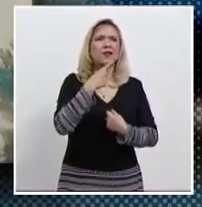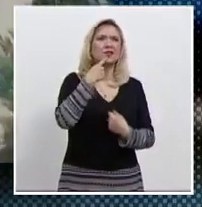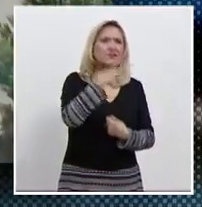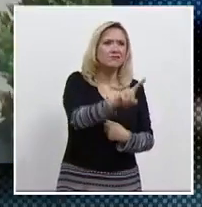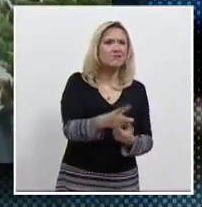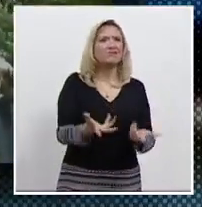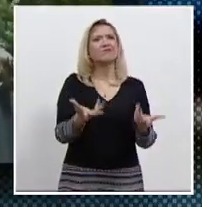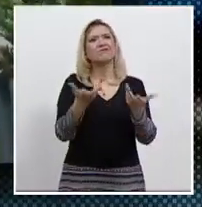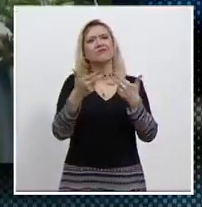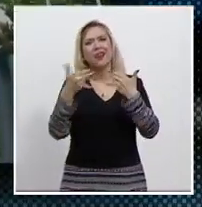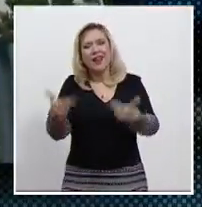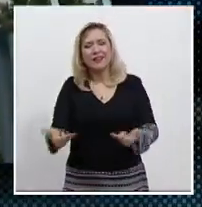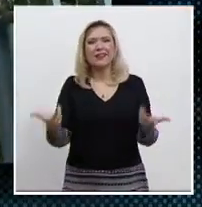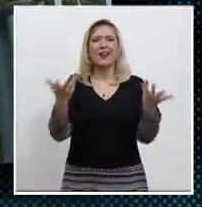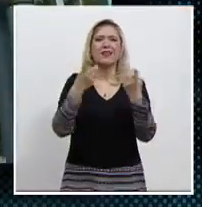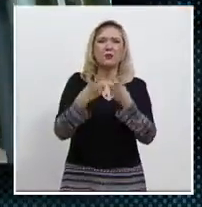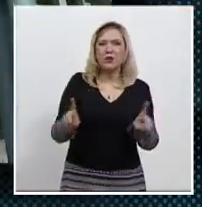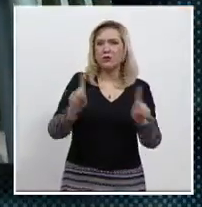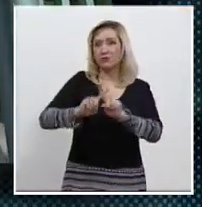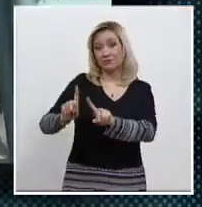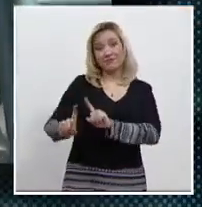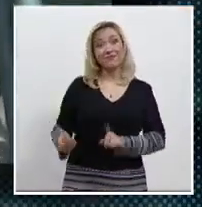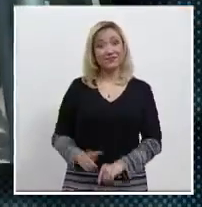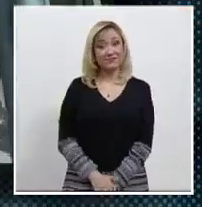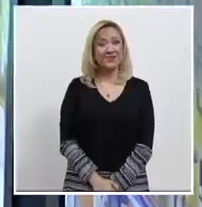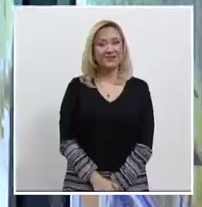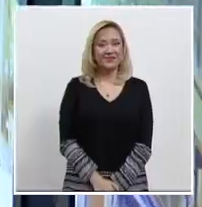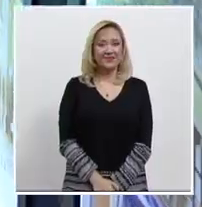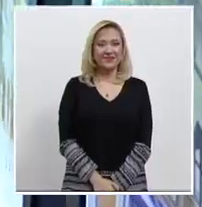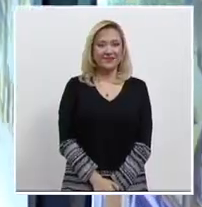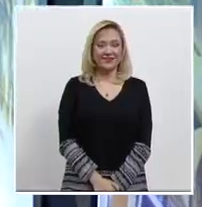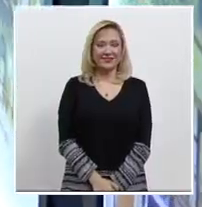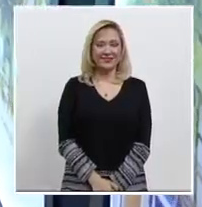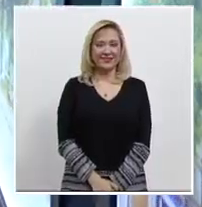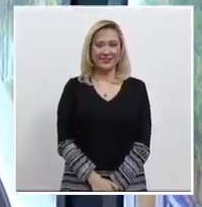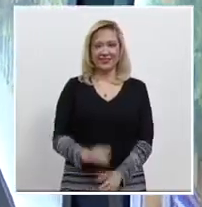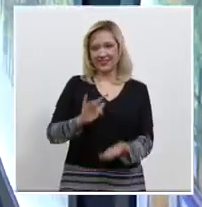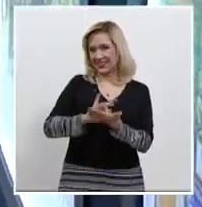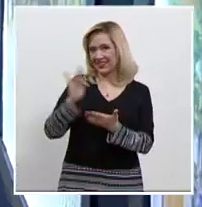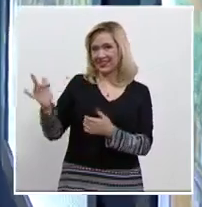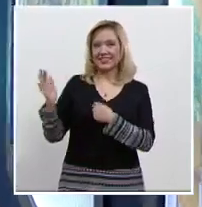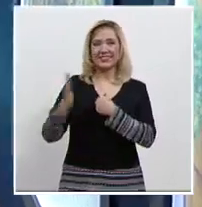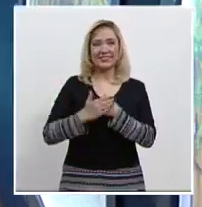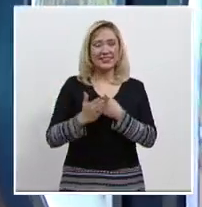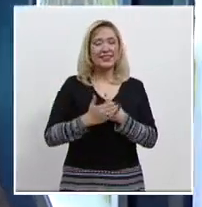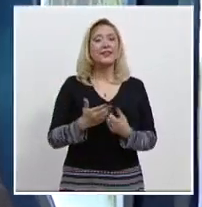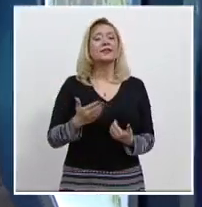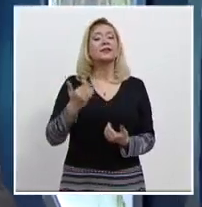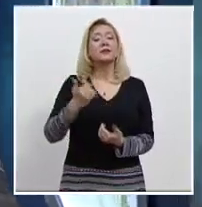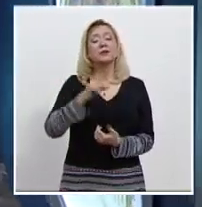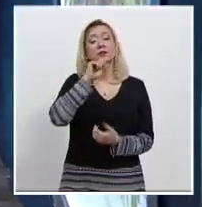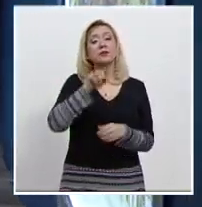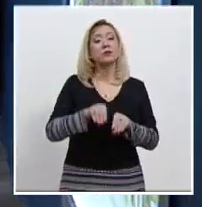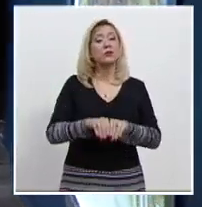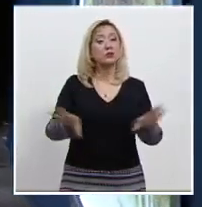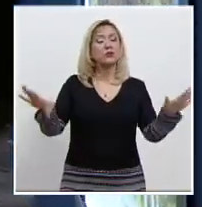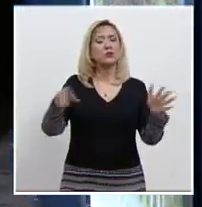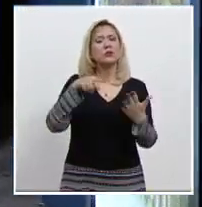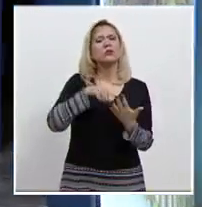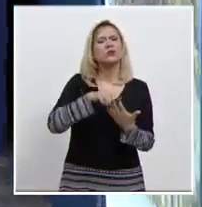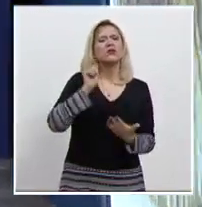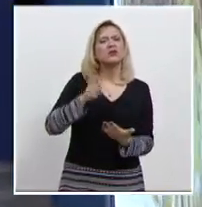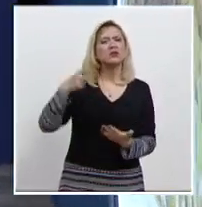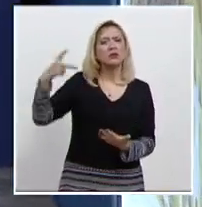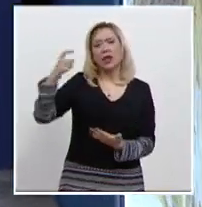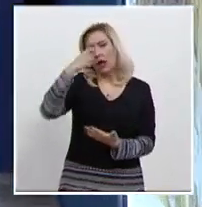el canal del Poder Judicial de la Federación, Jesús Daza. Gracias a Jesús Daza, y se publicó el proyecto del